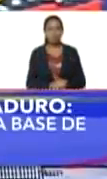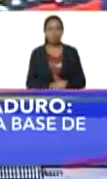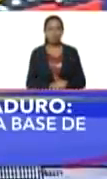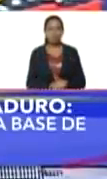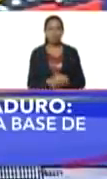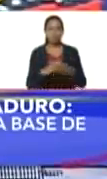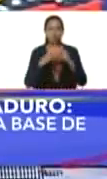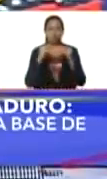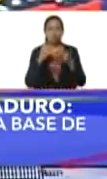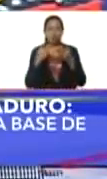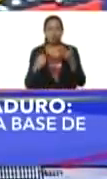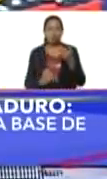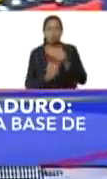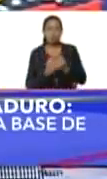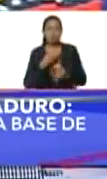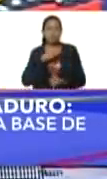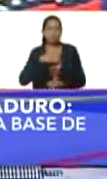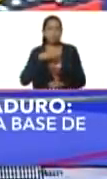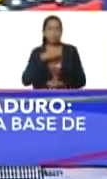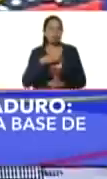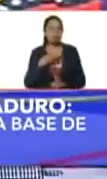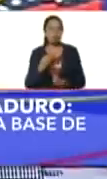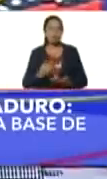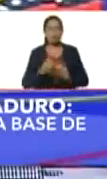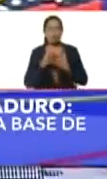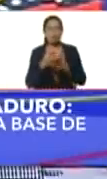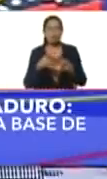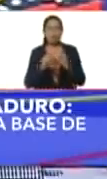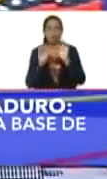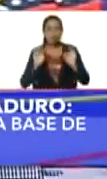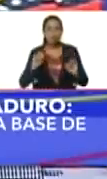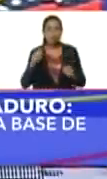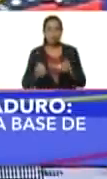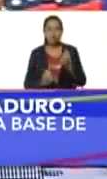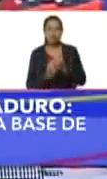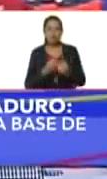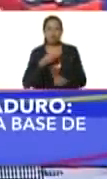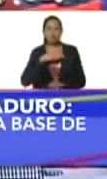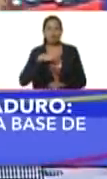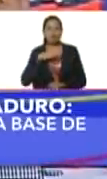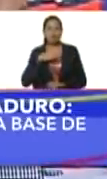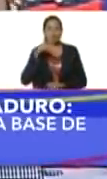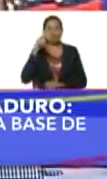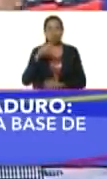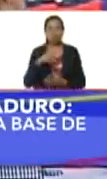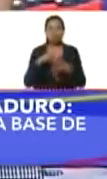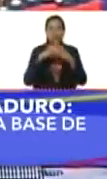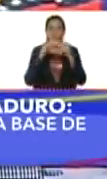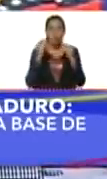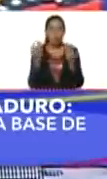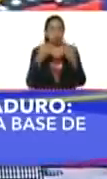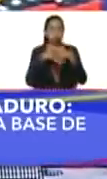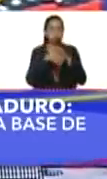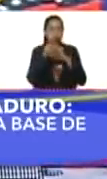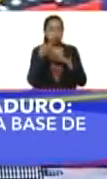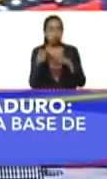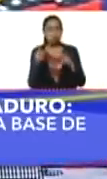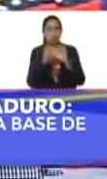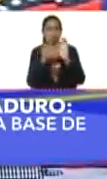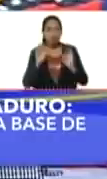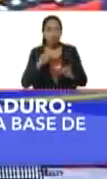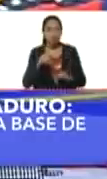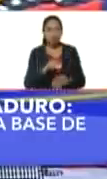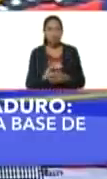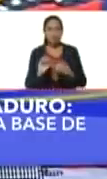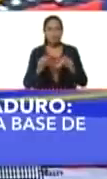todas las bases de misiones, aportamos entonces lo que es una base de misión, todos los integrantes de la base de misión,